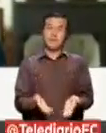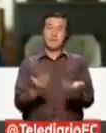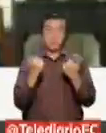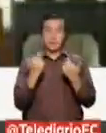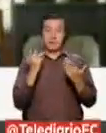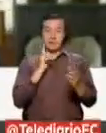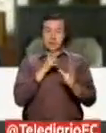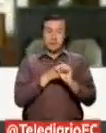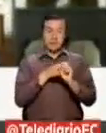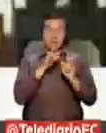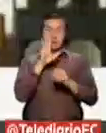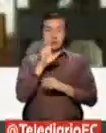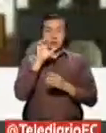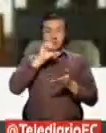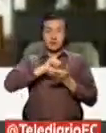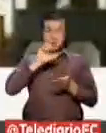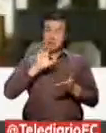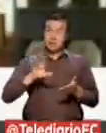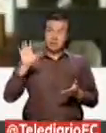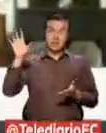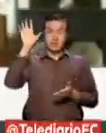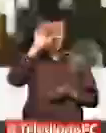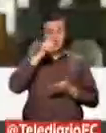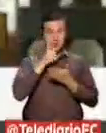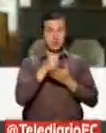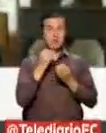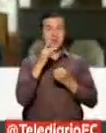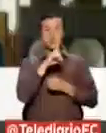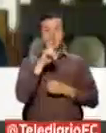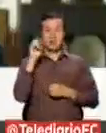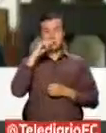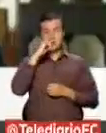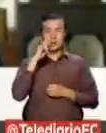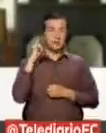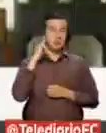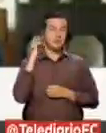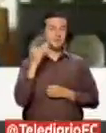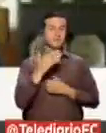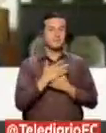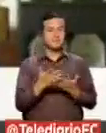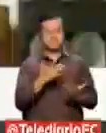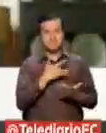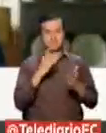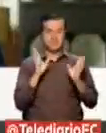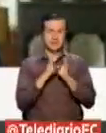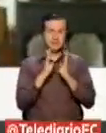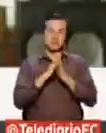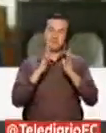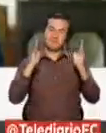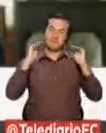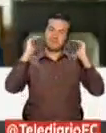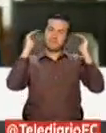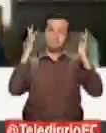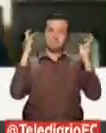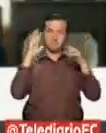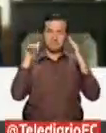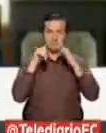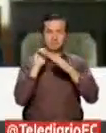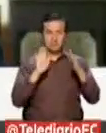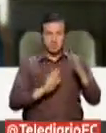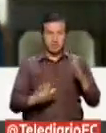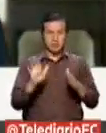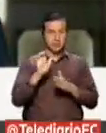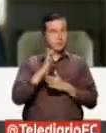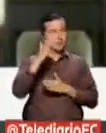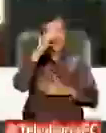vamos a visitar más de 15 ciudades, vamos a ayudar a más de 100 niños y va a ser un evento pues extraordinario. Queremos que todo el Ecuador se